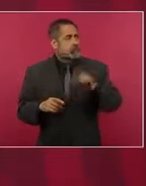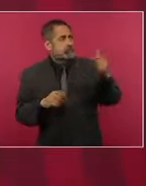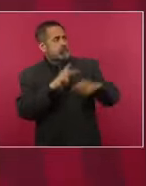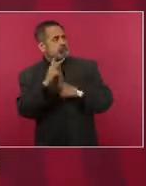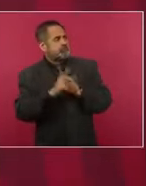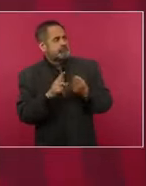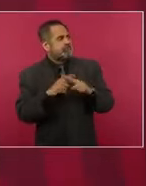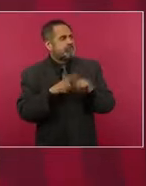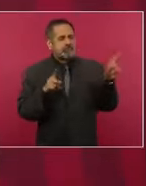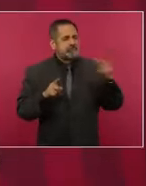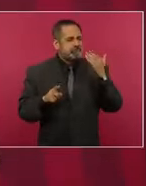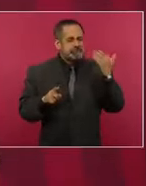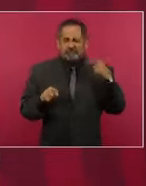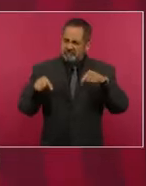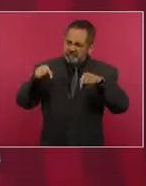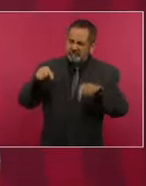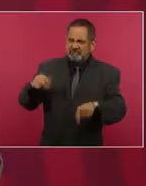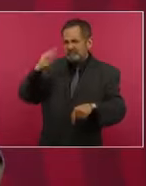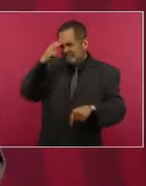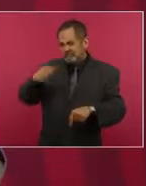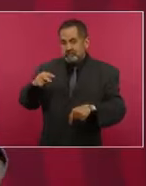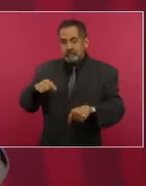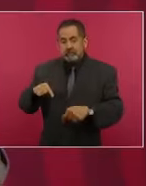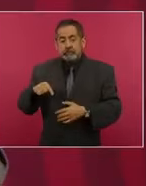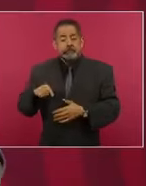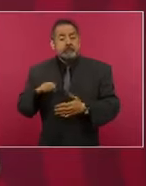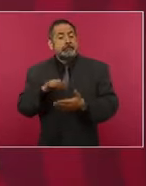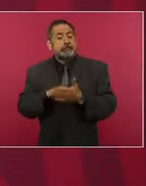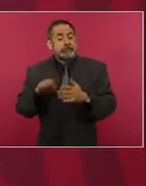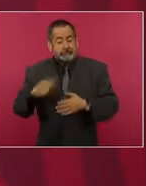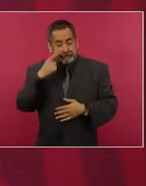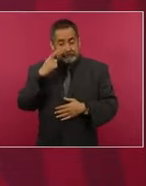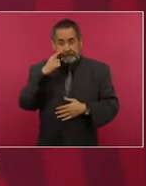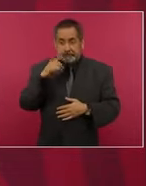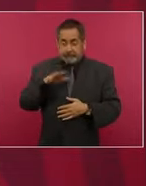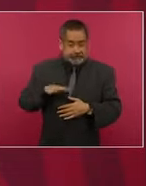otros países, porque los pueblos que tienen